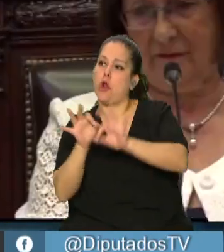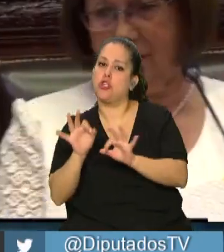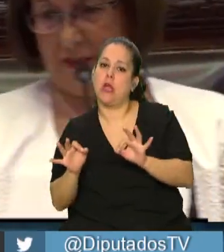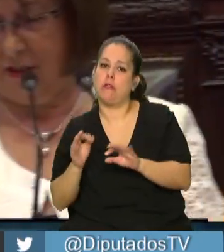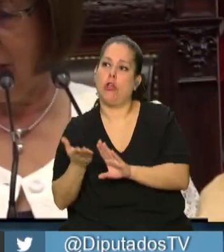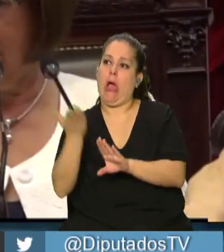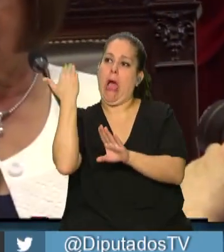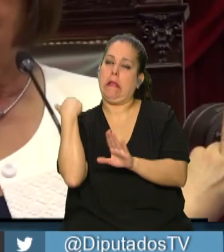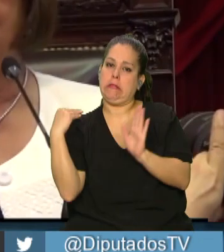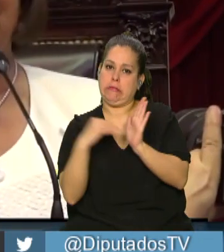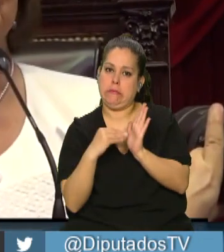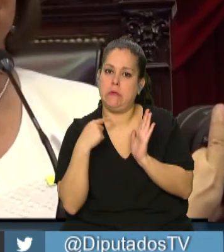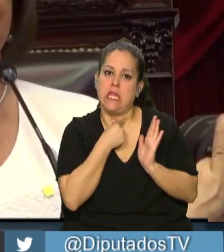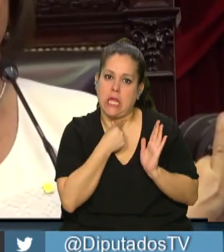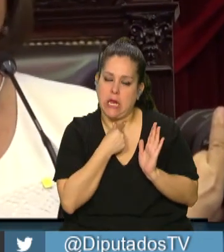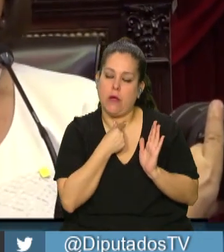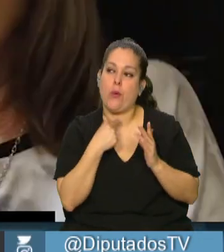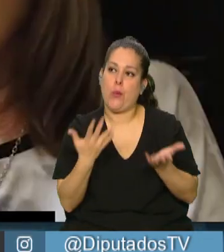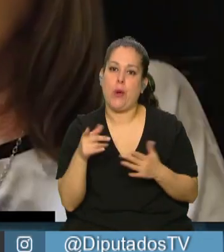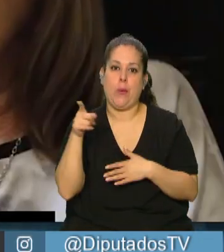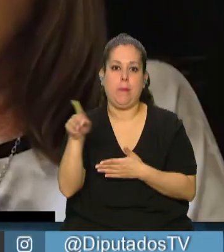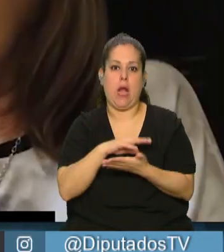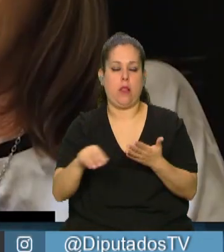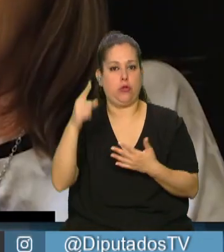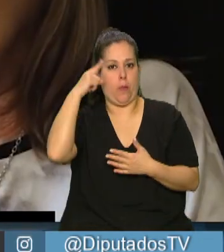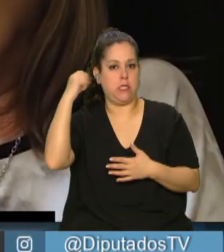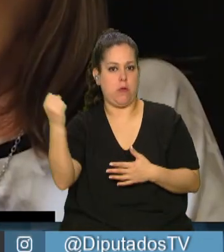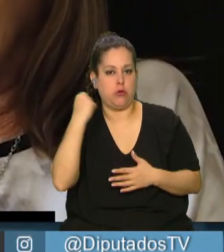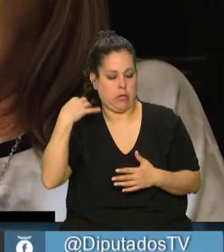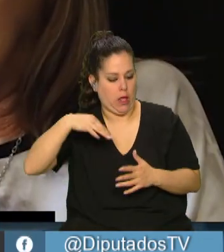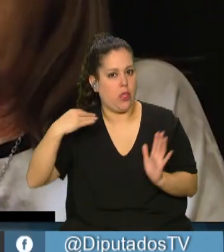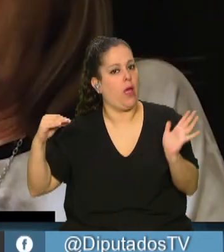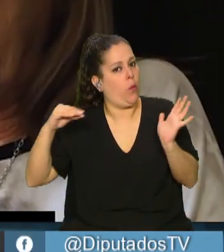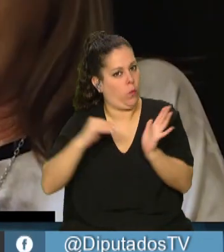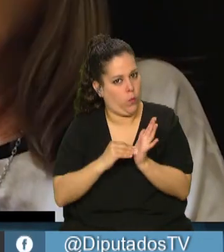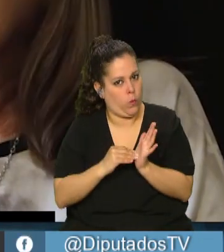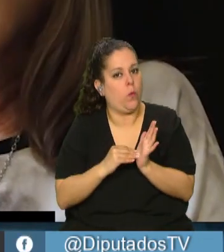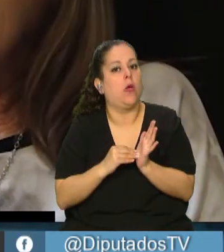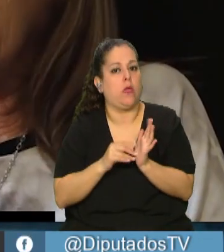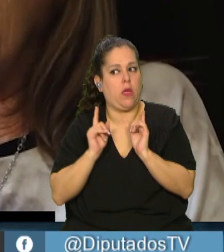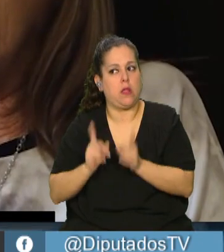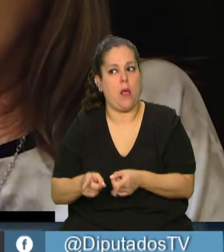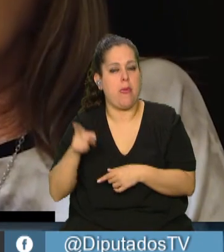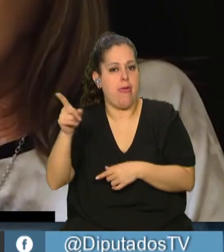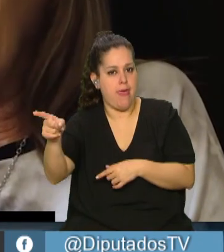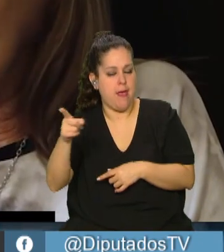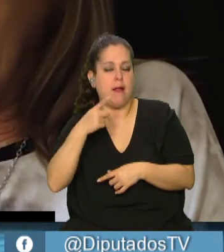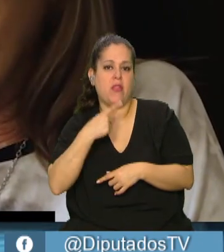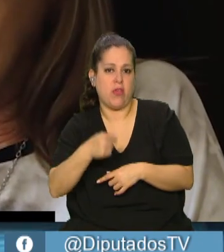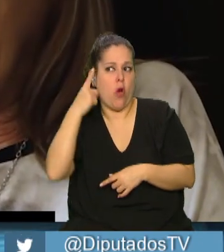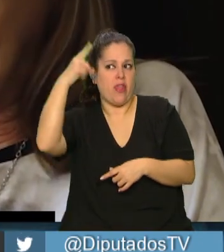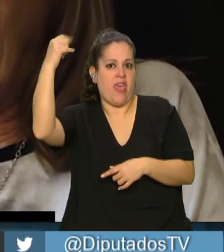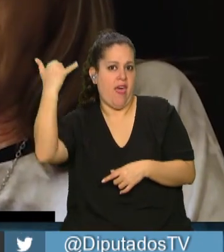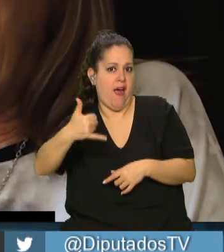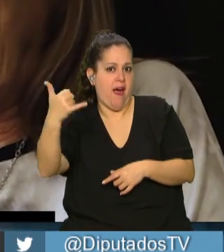que tiene que ver con el tema, que para el legislador es importante, y es importante que conste que él también tenía una idea